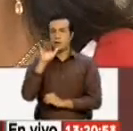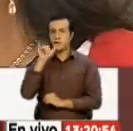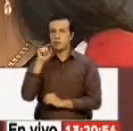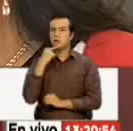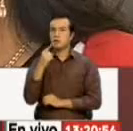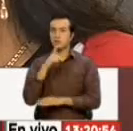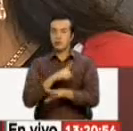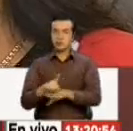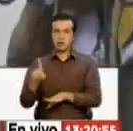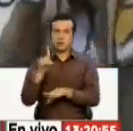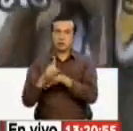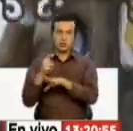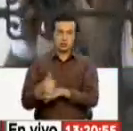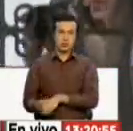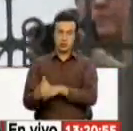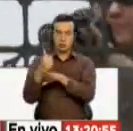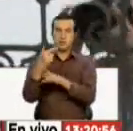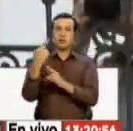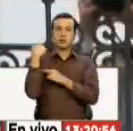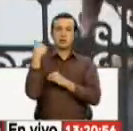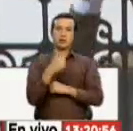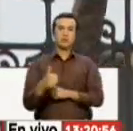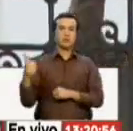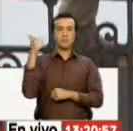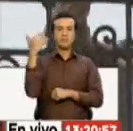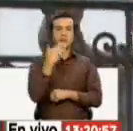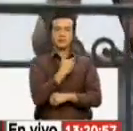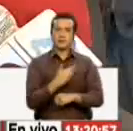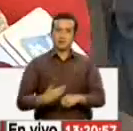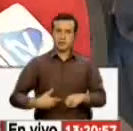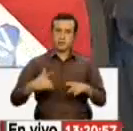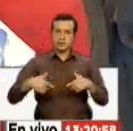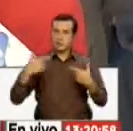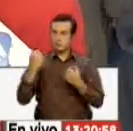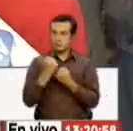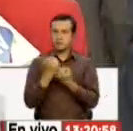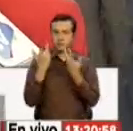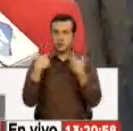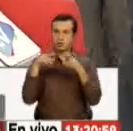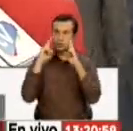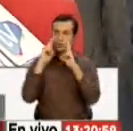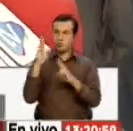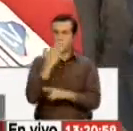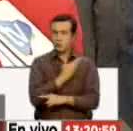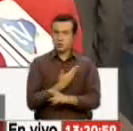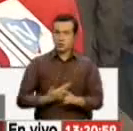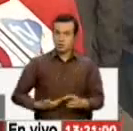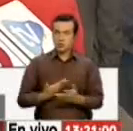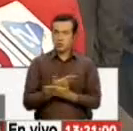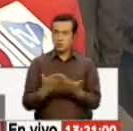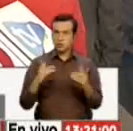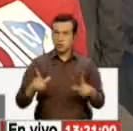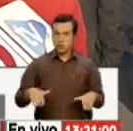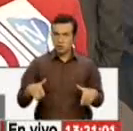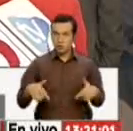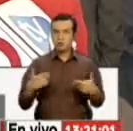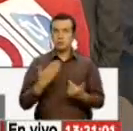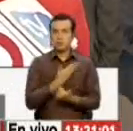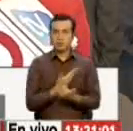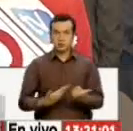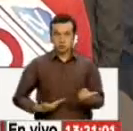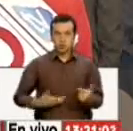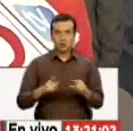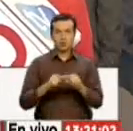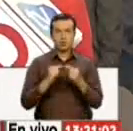que la directiva que prevalece es la encabezada por el presidente Moreno. Está reconocido pues, como presidente Lenín Moreno, presidente del